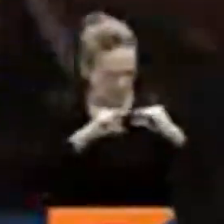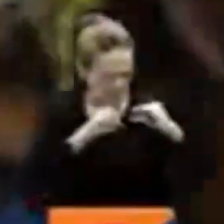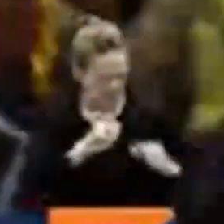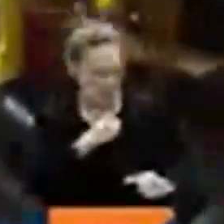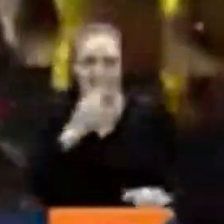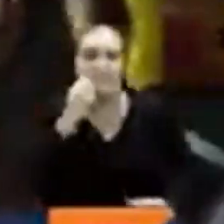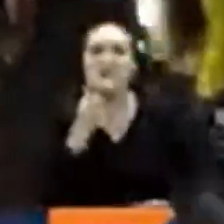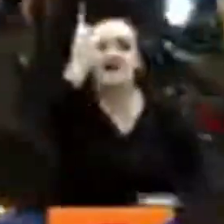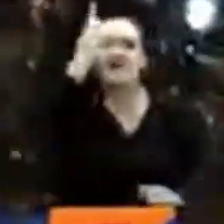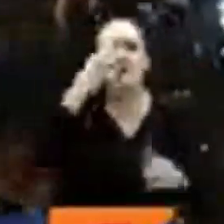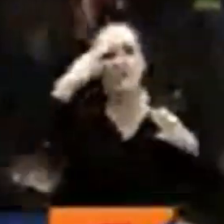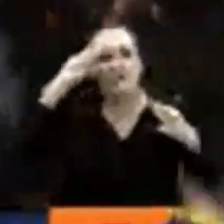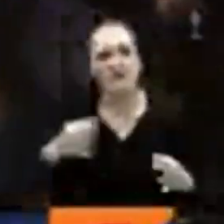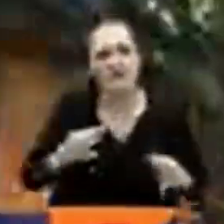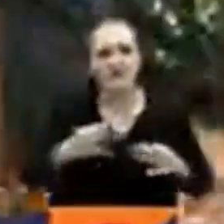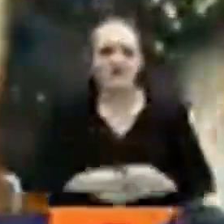escudo.